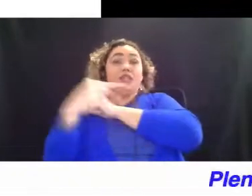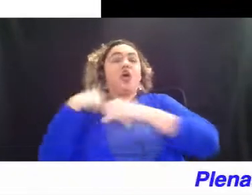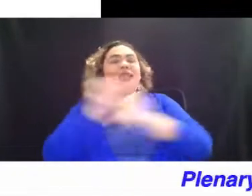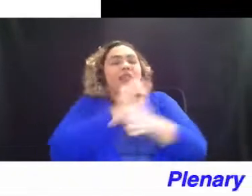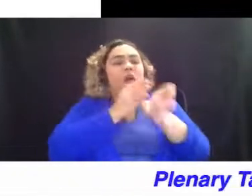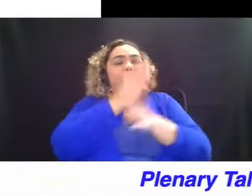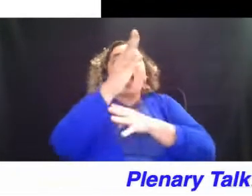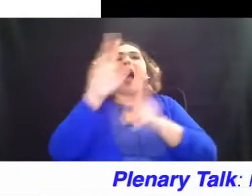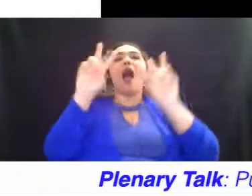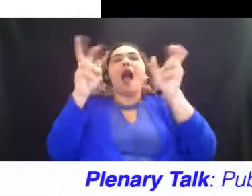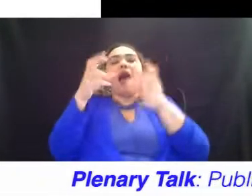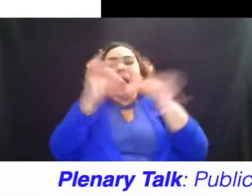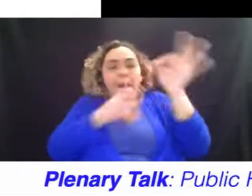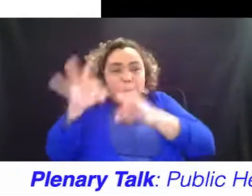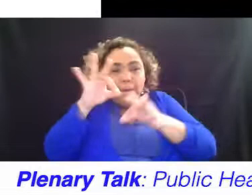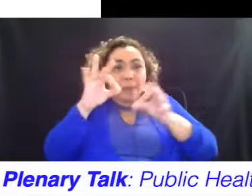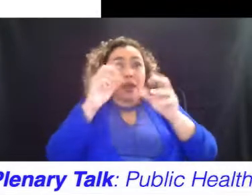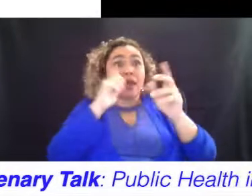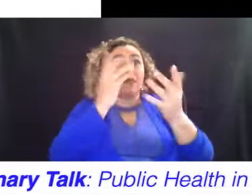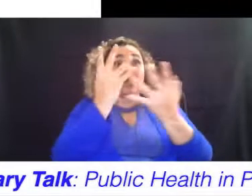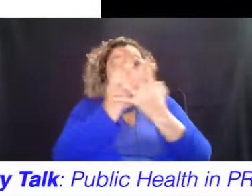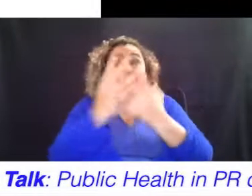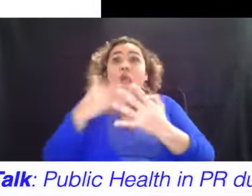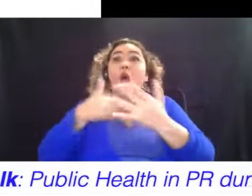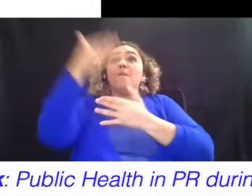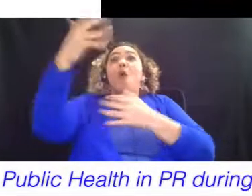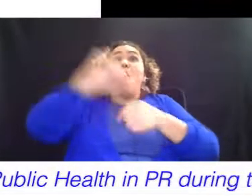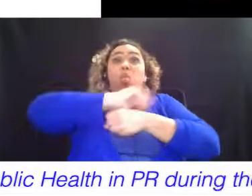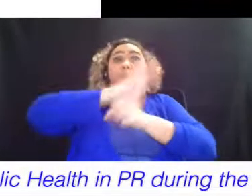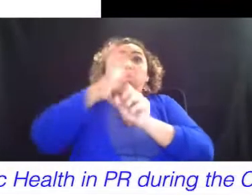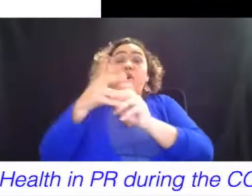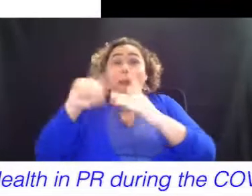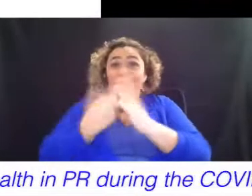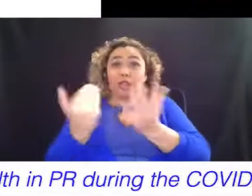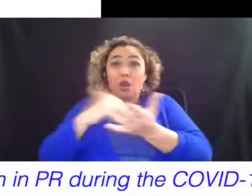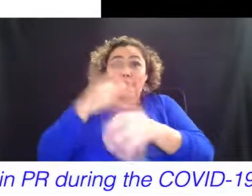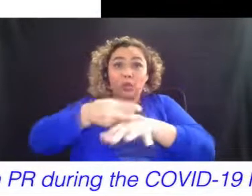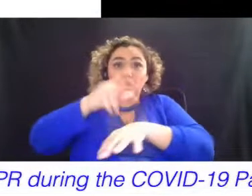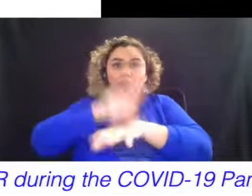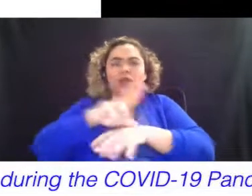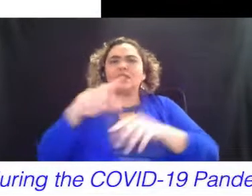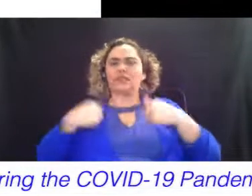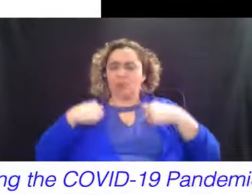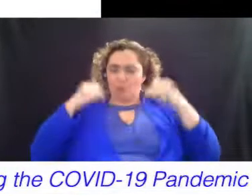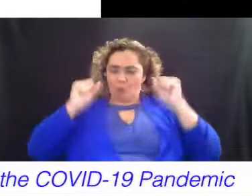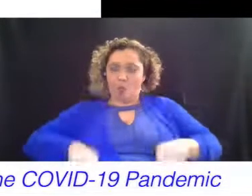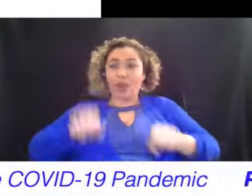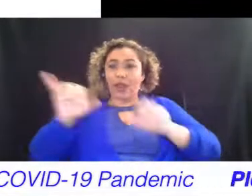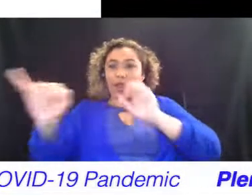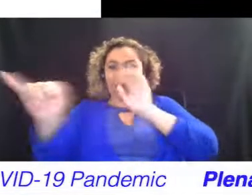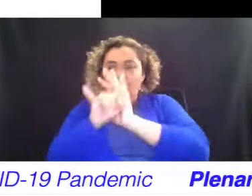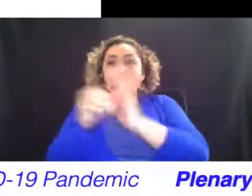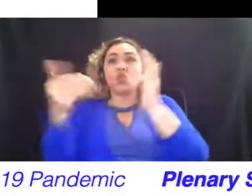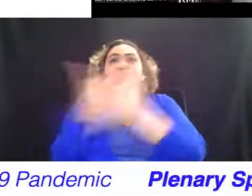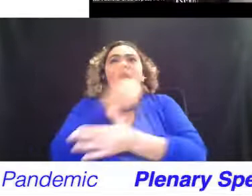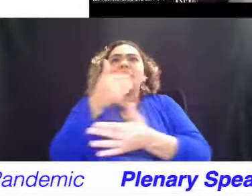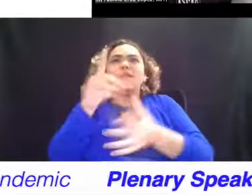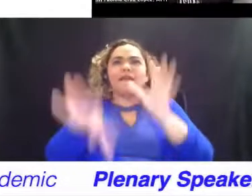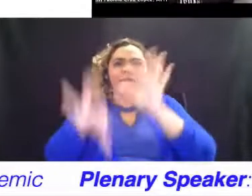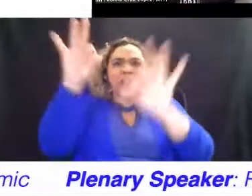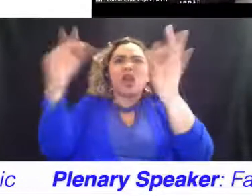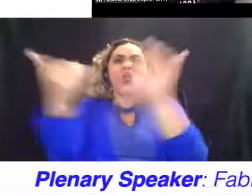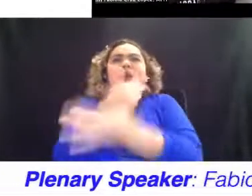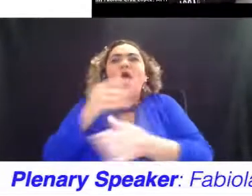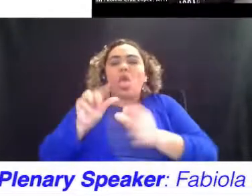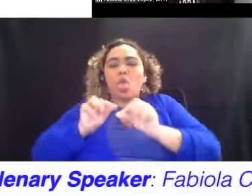hacer esa secuenciación. Si la próxima pandemia comienza en Puerto Rico, tenemos que ser capaces de identificar nuevos patógenos, tenemos que ser